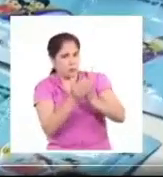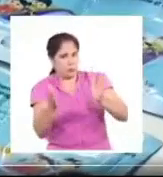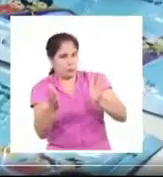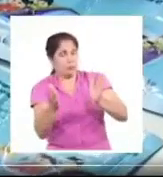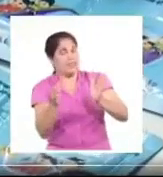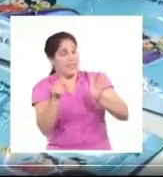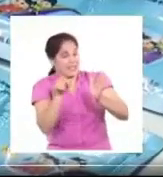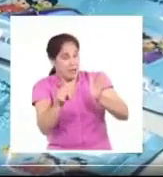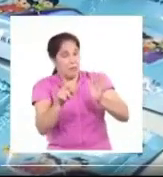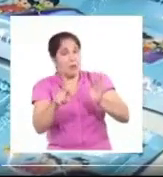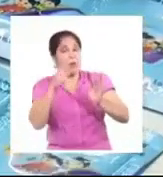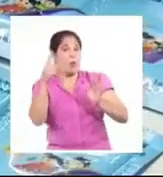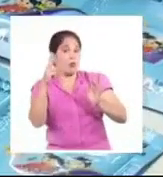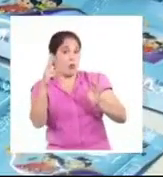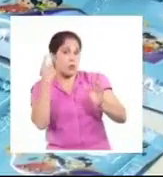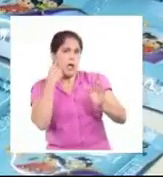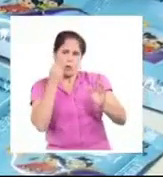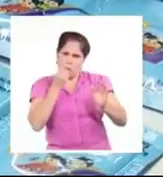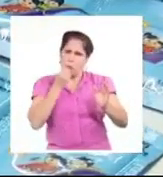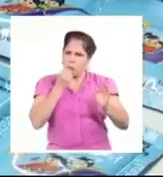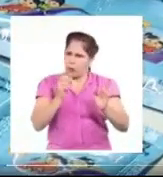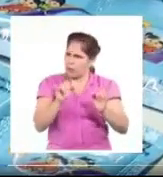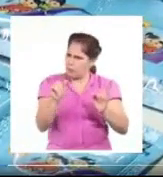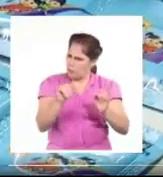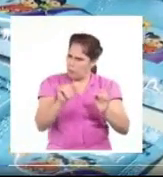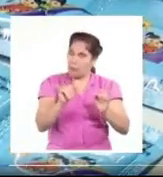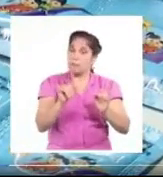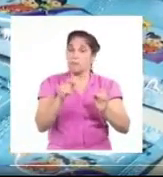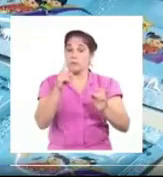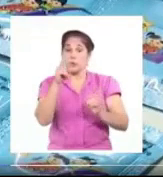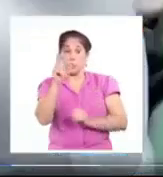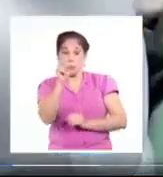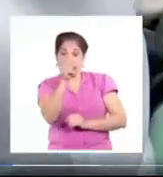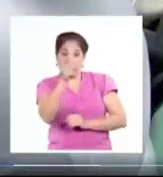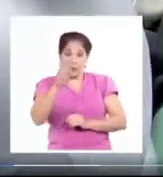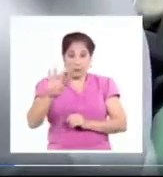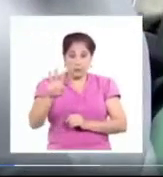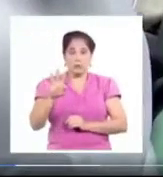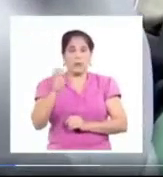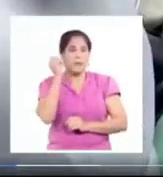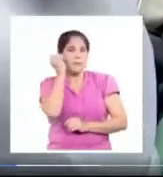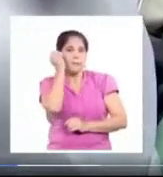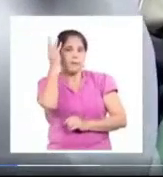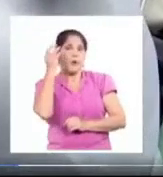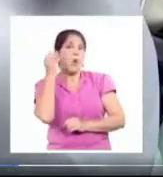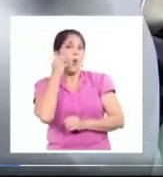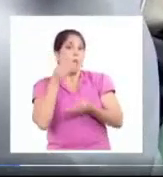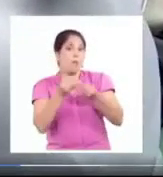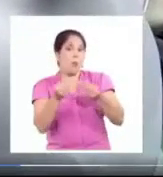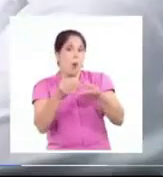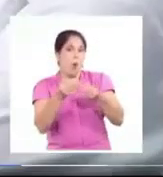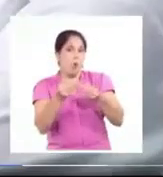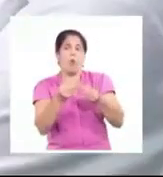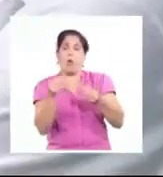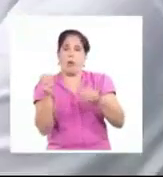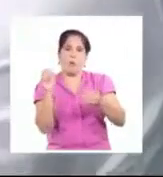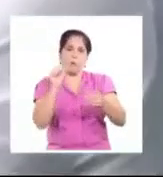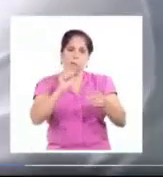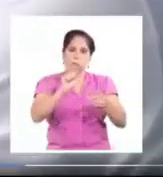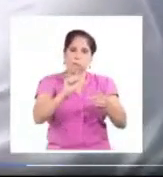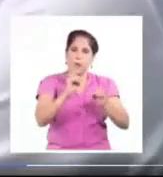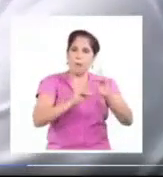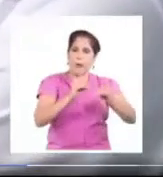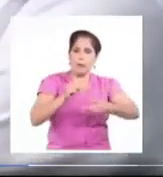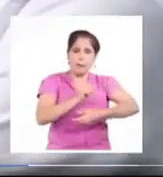complementaria hasta los dos años de vida desde 2014 Data la experiencia en cooperación con el programa mundial de alimentos